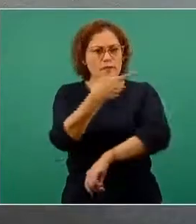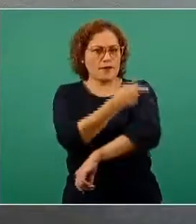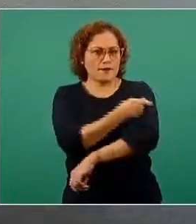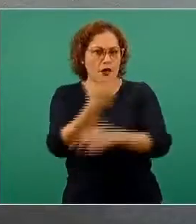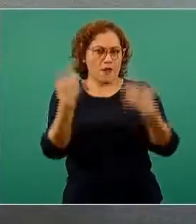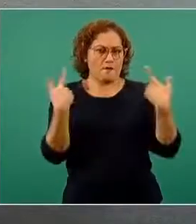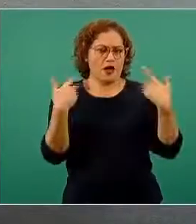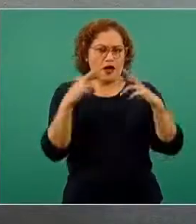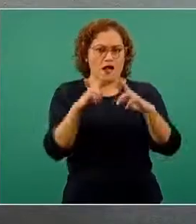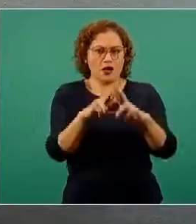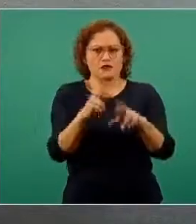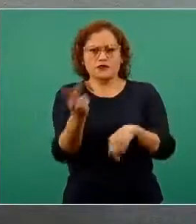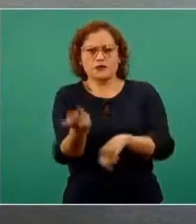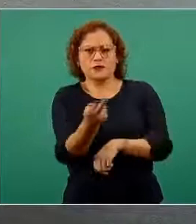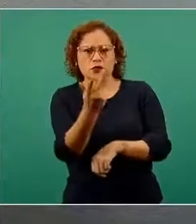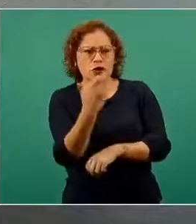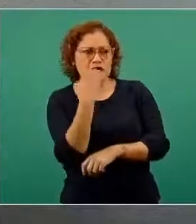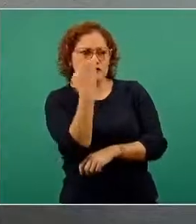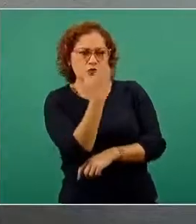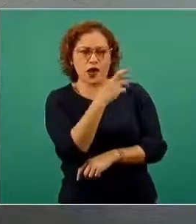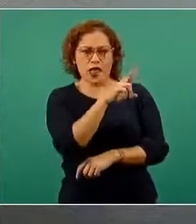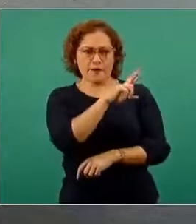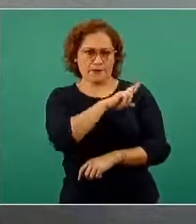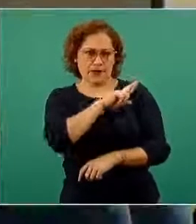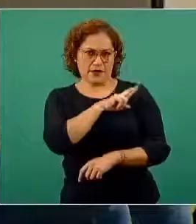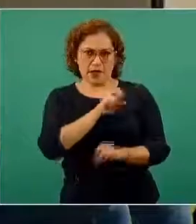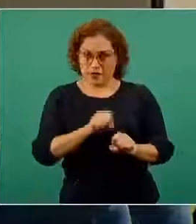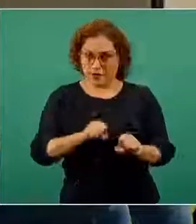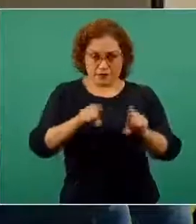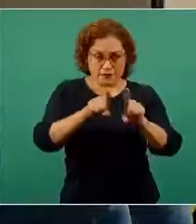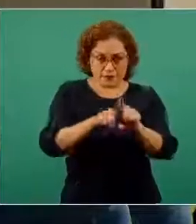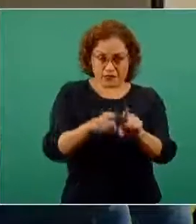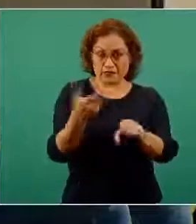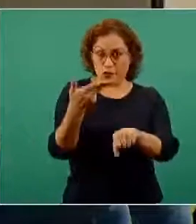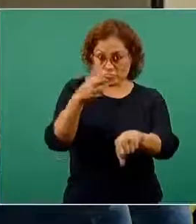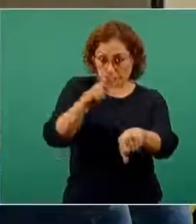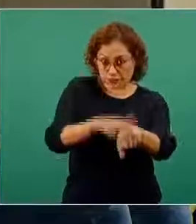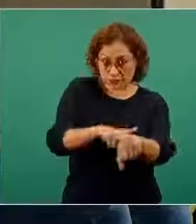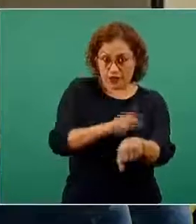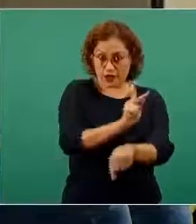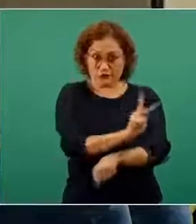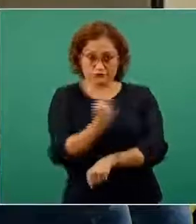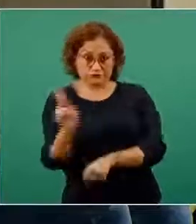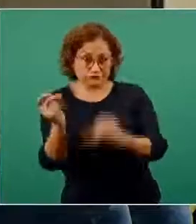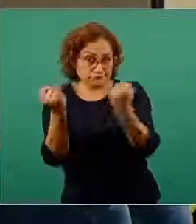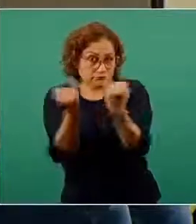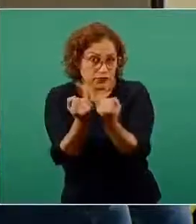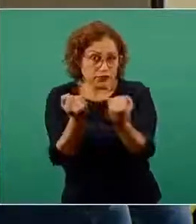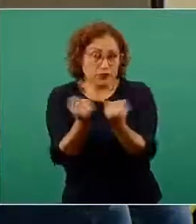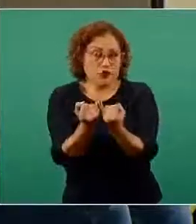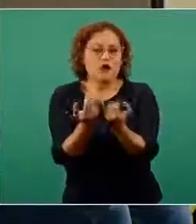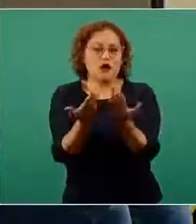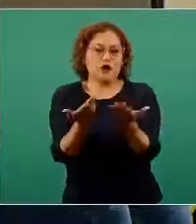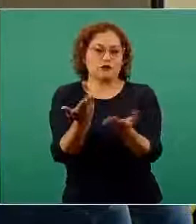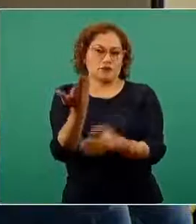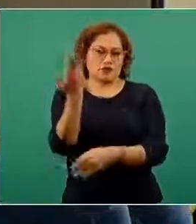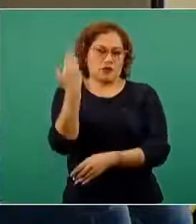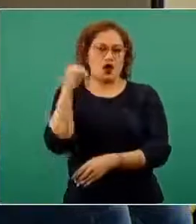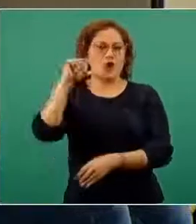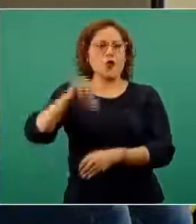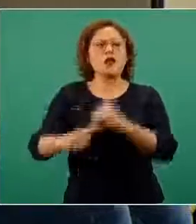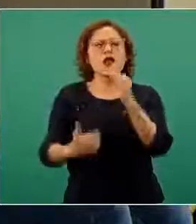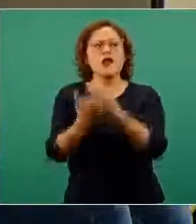escuelas privadas, ¿cómo se va a hacer? ¿No? Si va a ser algo parecido al de los hospitales. También si, en los primeros esquemas que presentaron en la